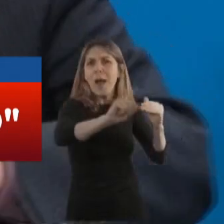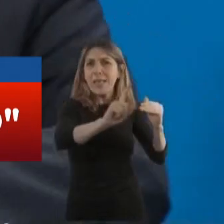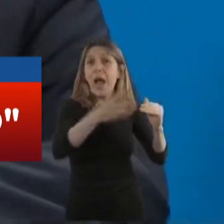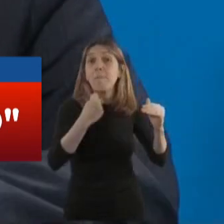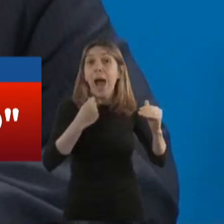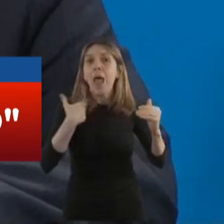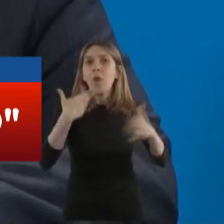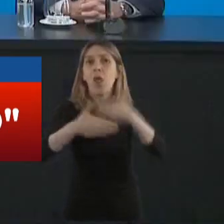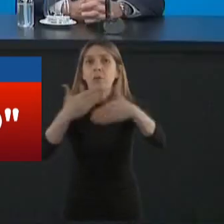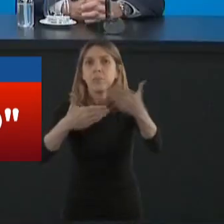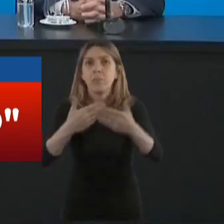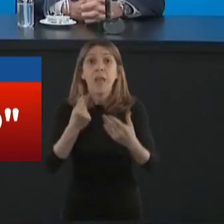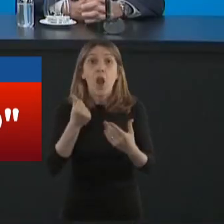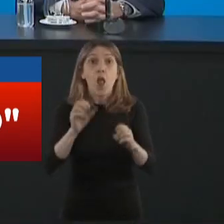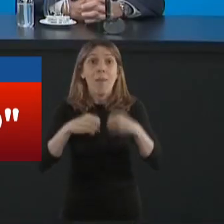de la pandemia.